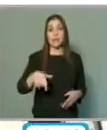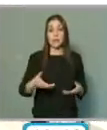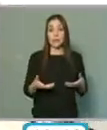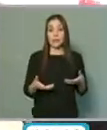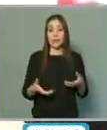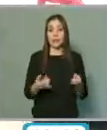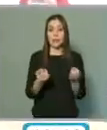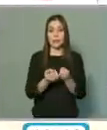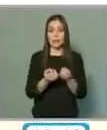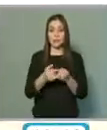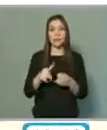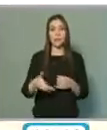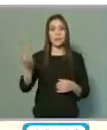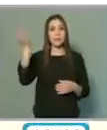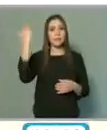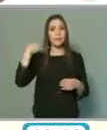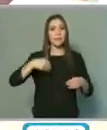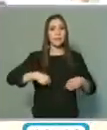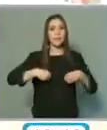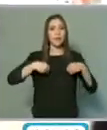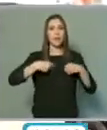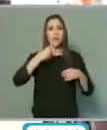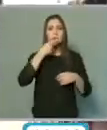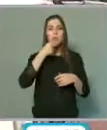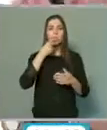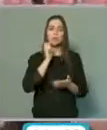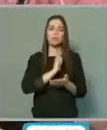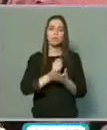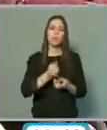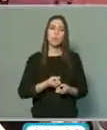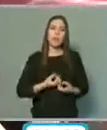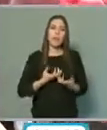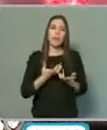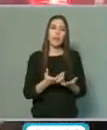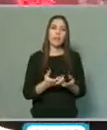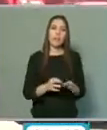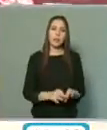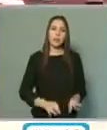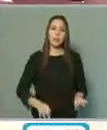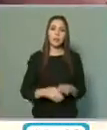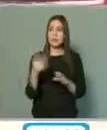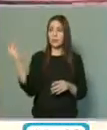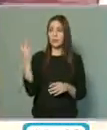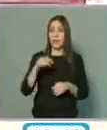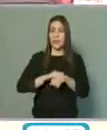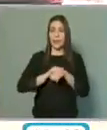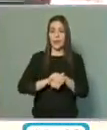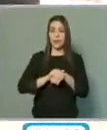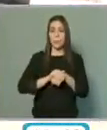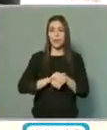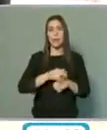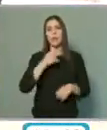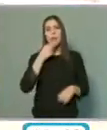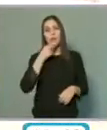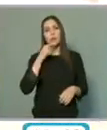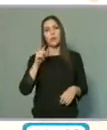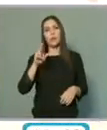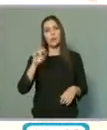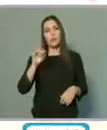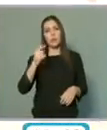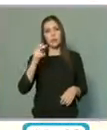calle también vivió un poeta importante, eran cuates, nada más que uno mayor, Luis González Obregón, y más